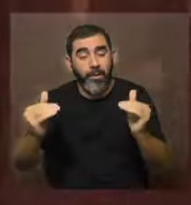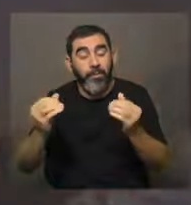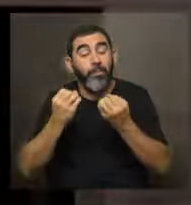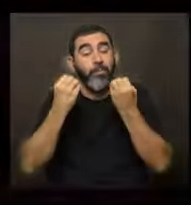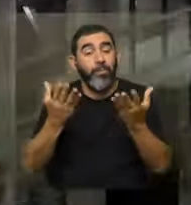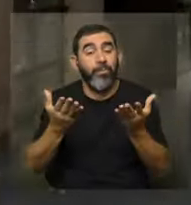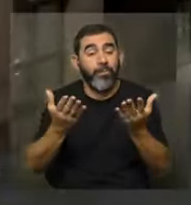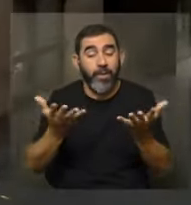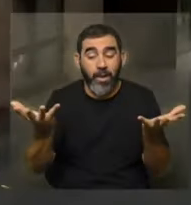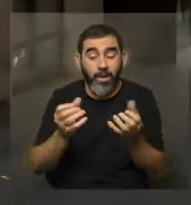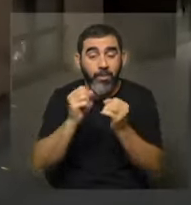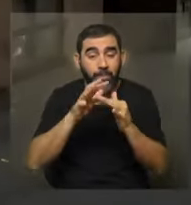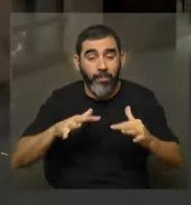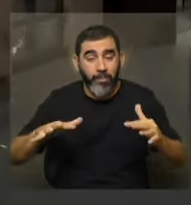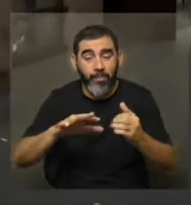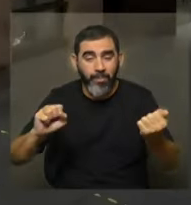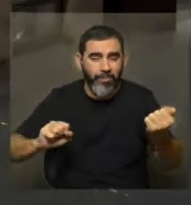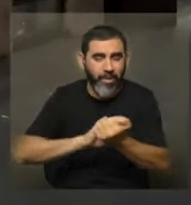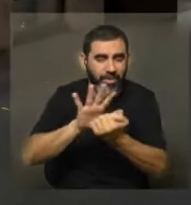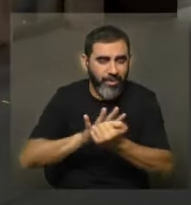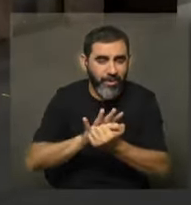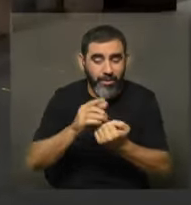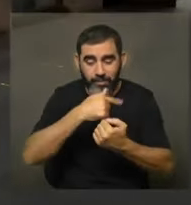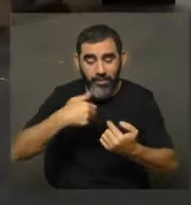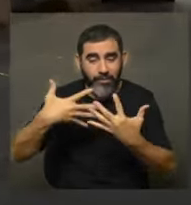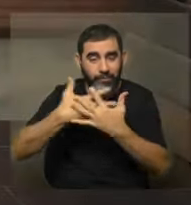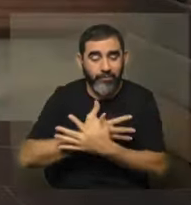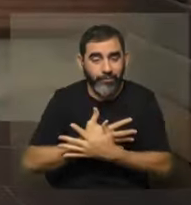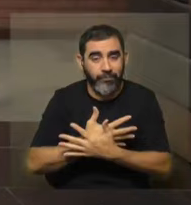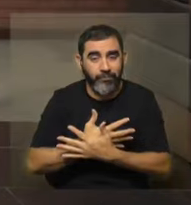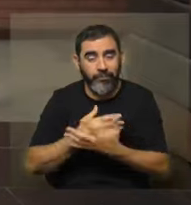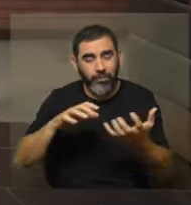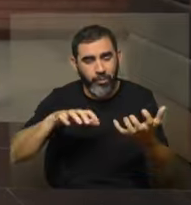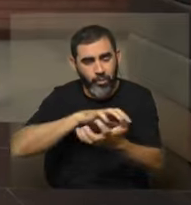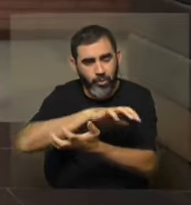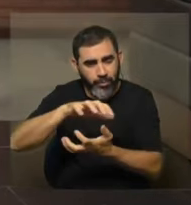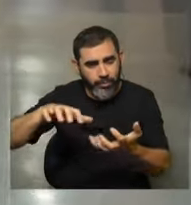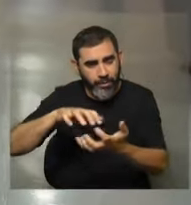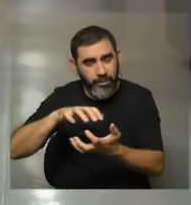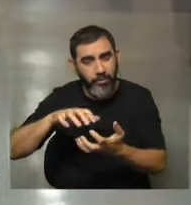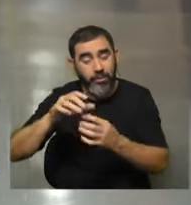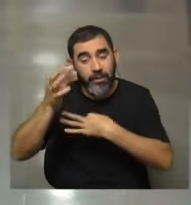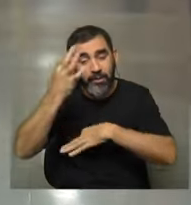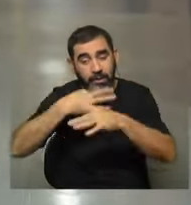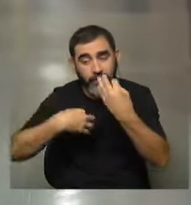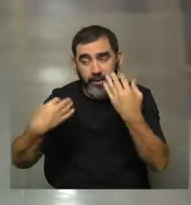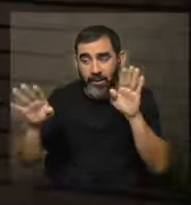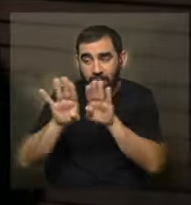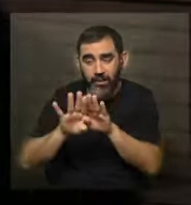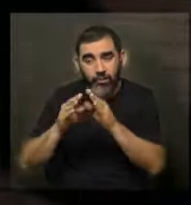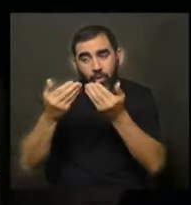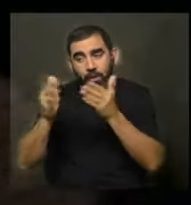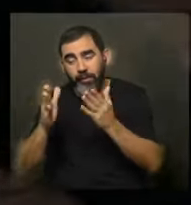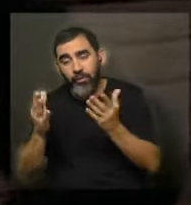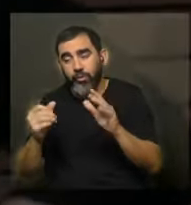con un periodo con como fue el pandemia que que nos tocó a nosotros que fue muy complejo con con el teatro que se cerraba se abría